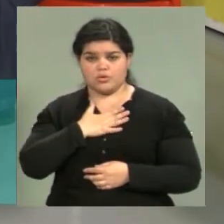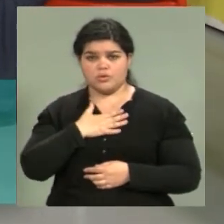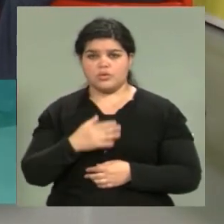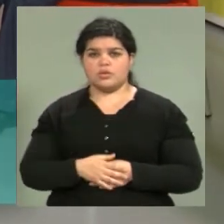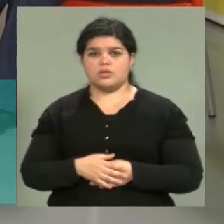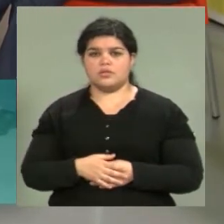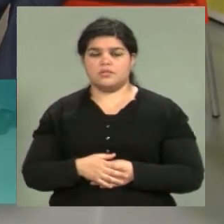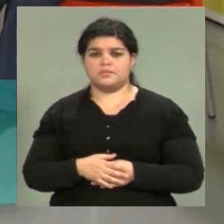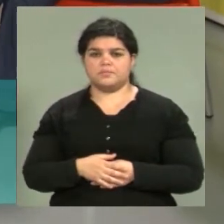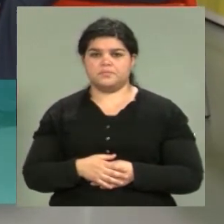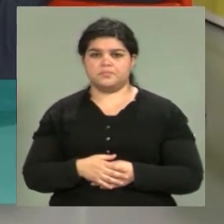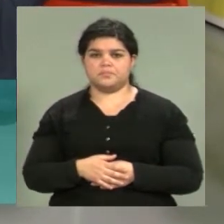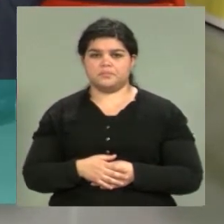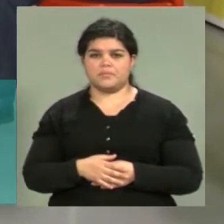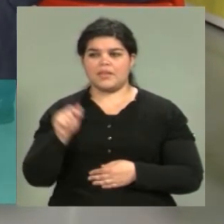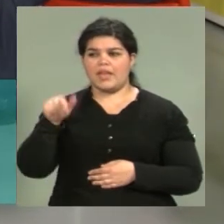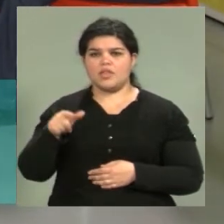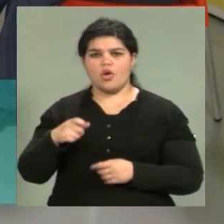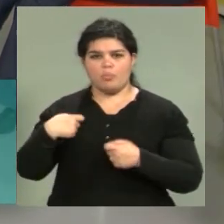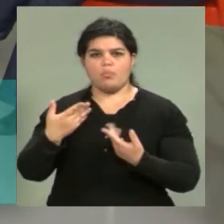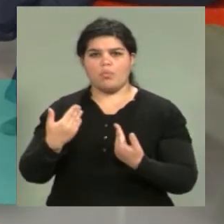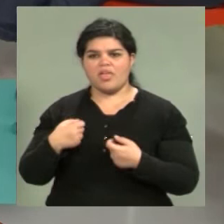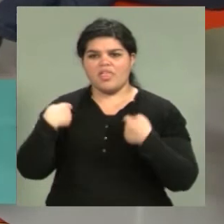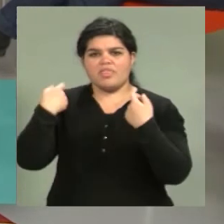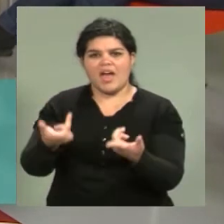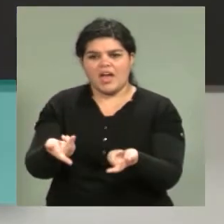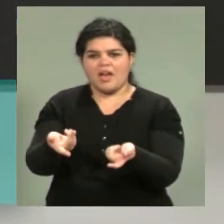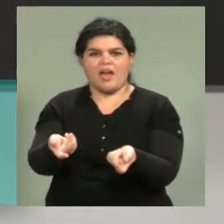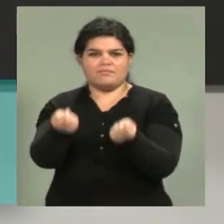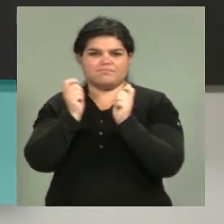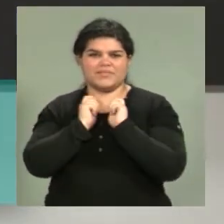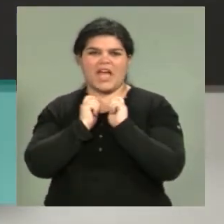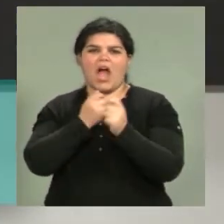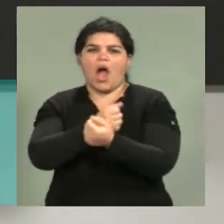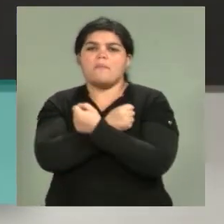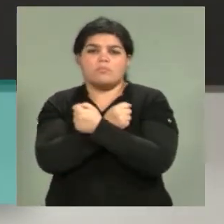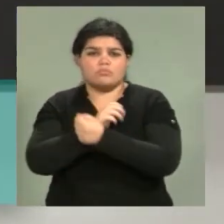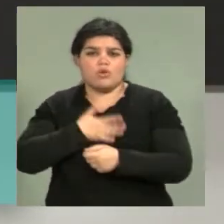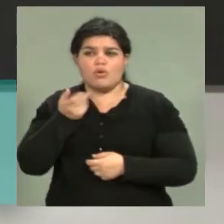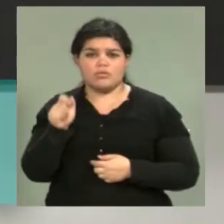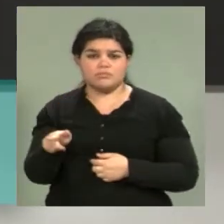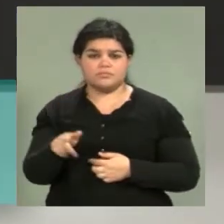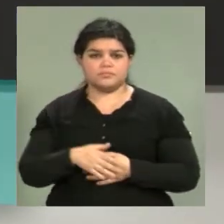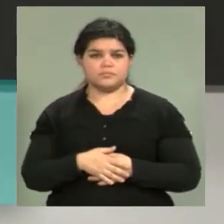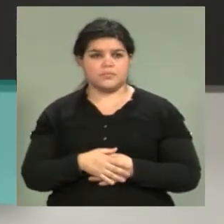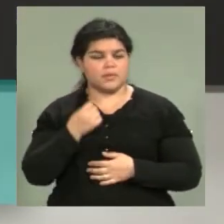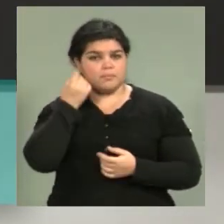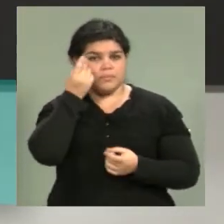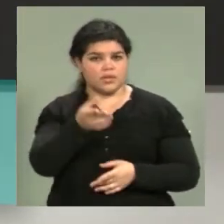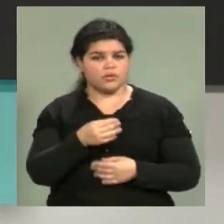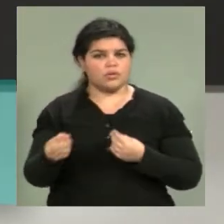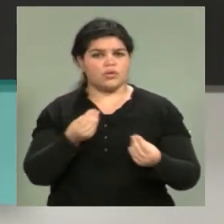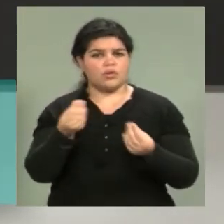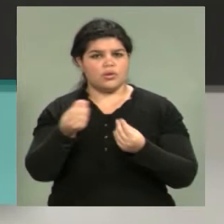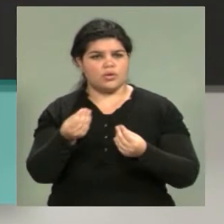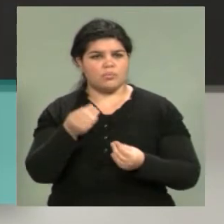poder tener, dar y recibir amor. ¿Cómo, perdóname Adriana, quería, Sí. en algo que es tan personal, cómo se